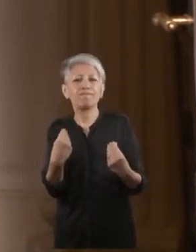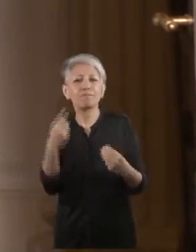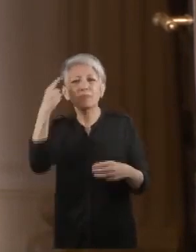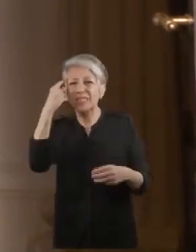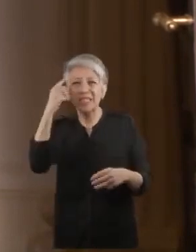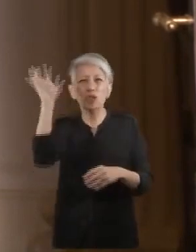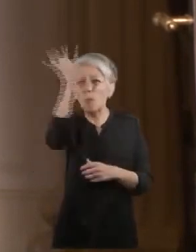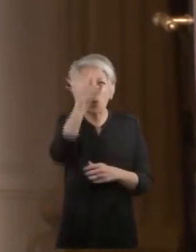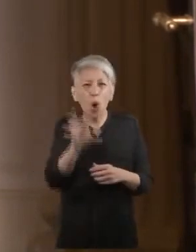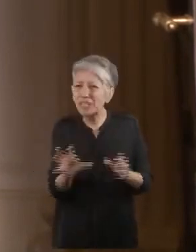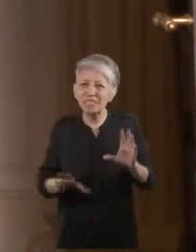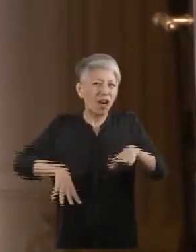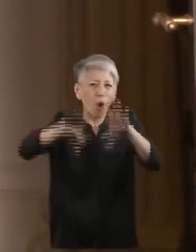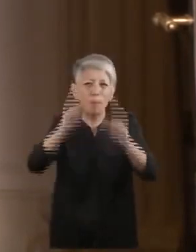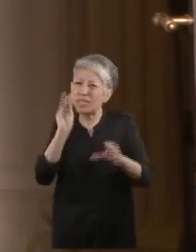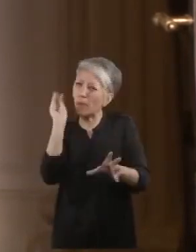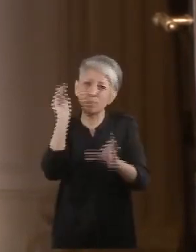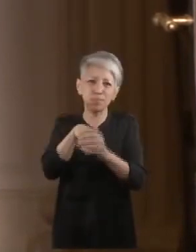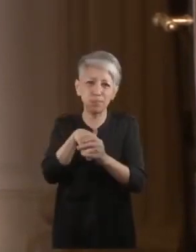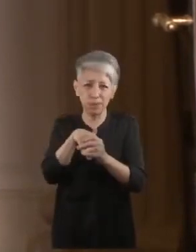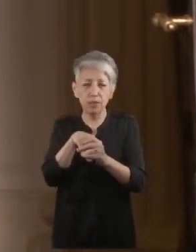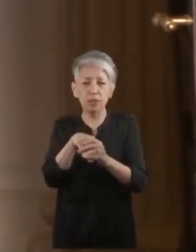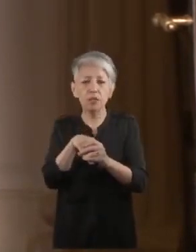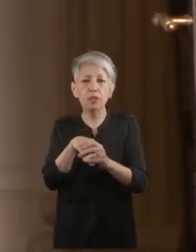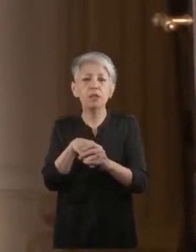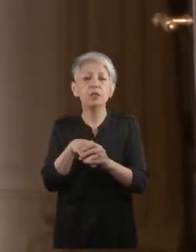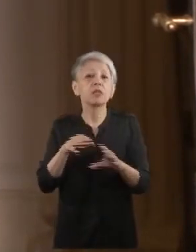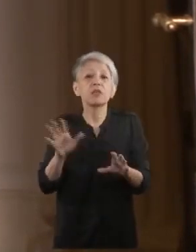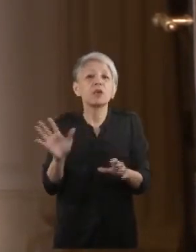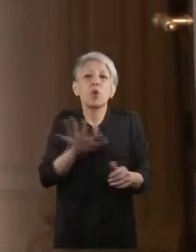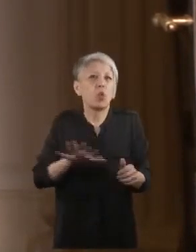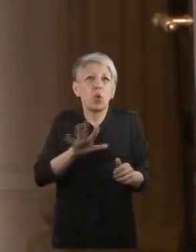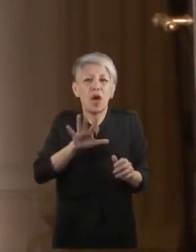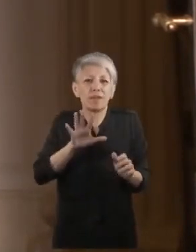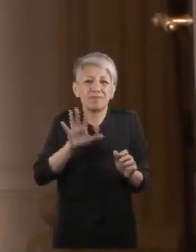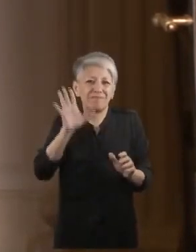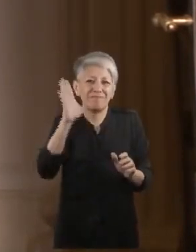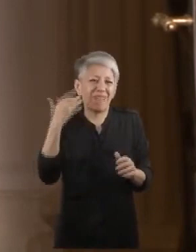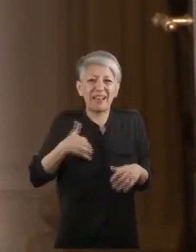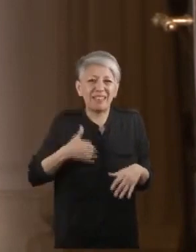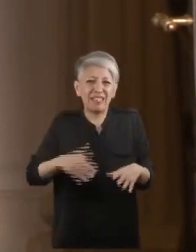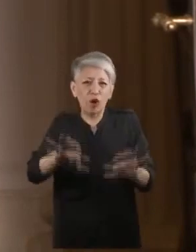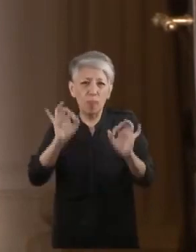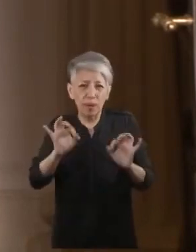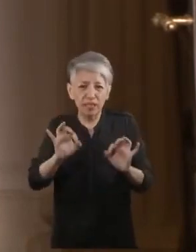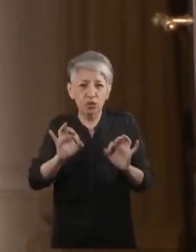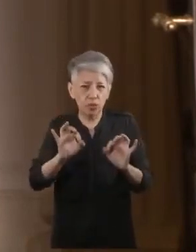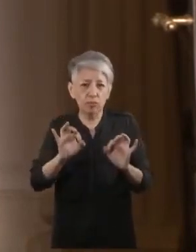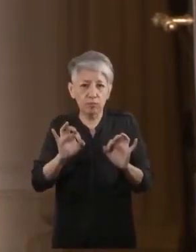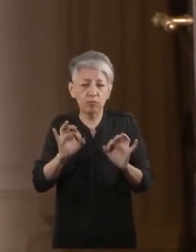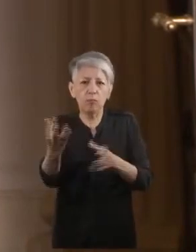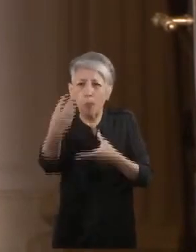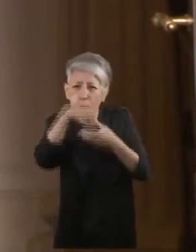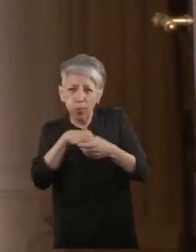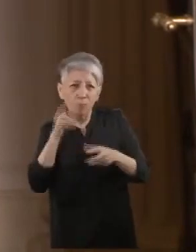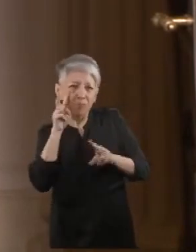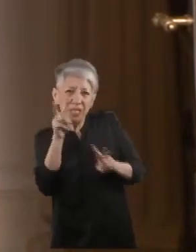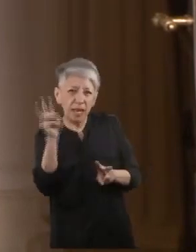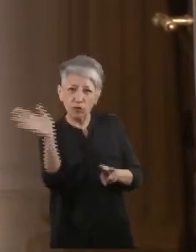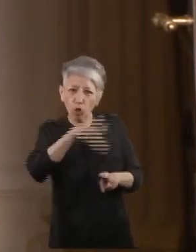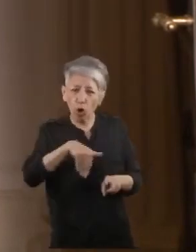que incluya a todos y todas las argentinas en todas las partes de nuestro país y hacerlo además es